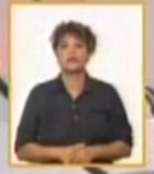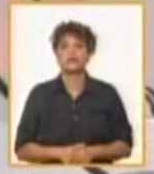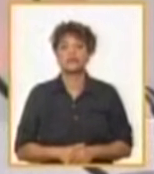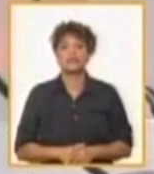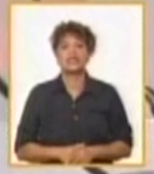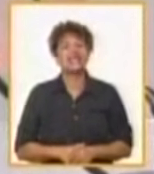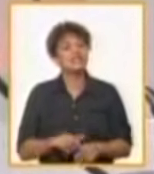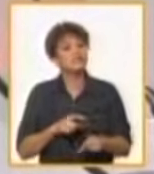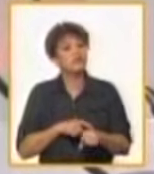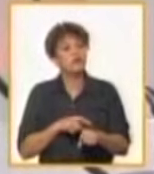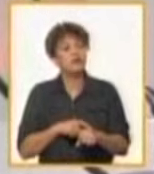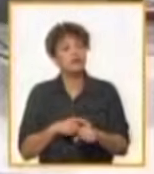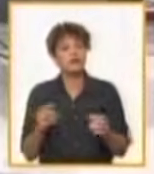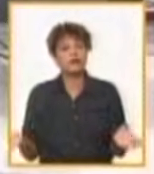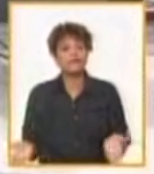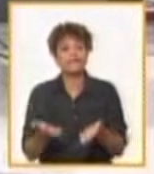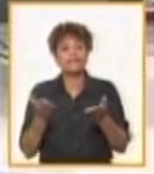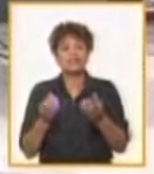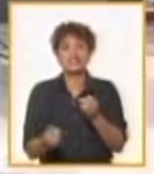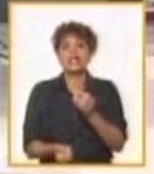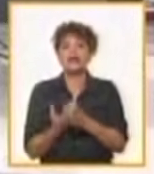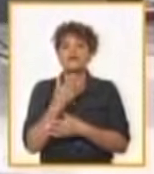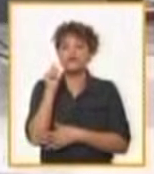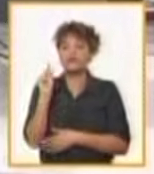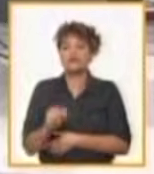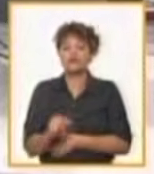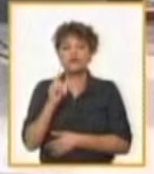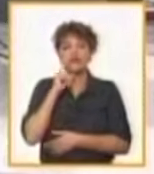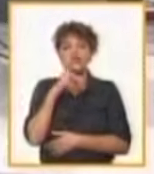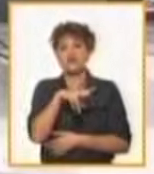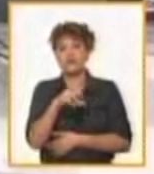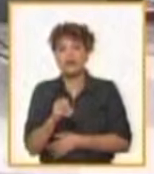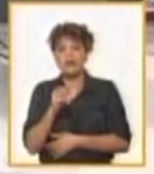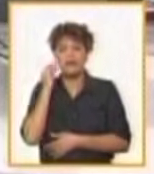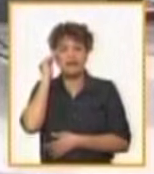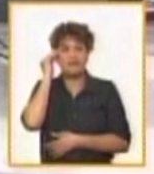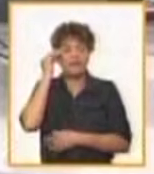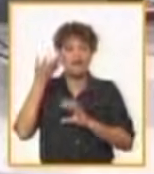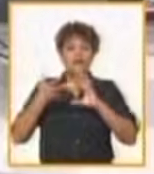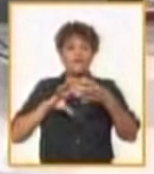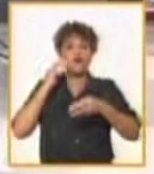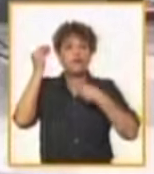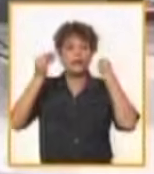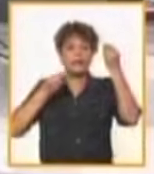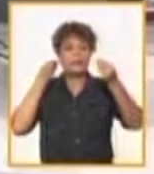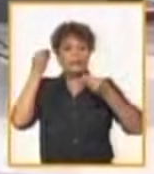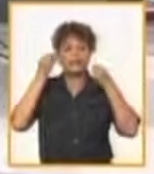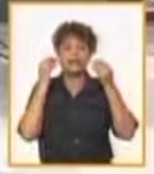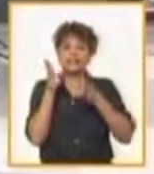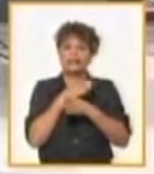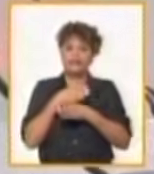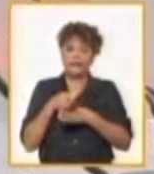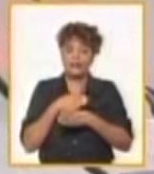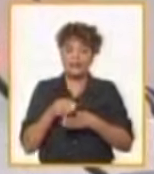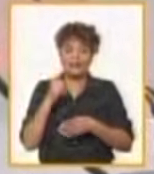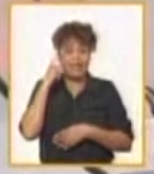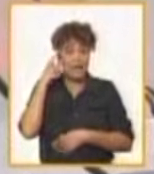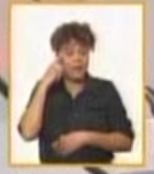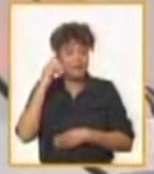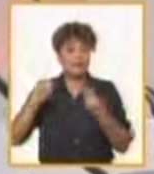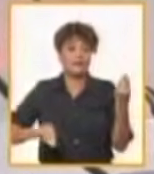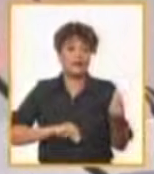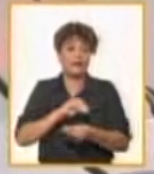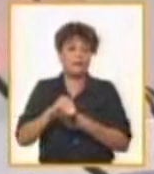estaba construyendo un hombre nuevo. O sea, no solo pensar en el hombre nuevo del que hablaba el Che como la persona que va a